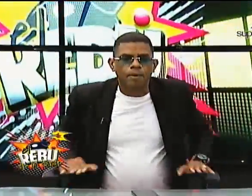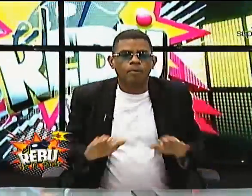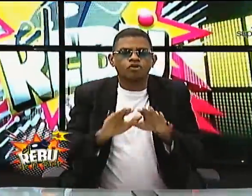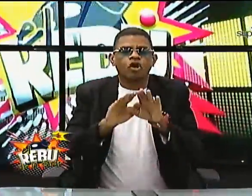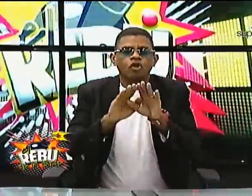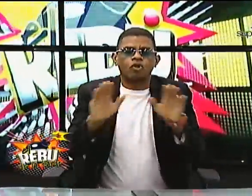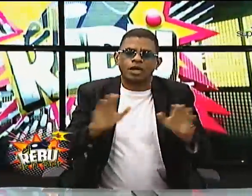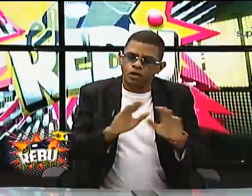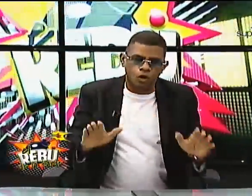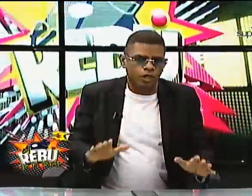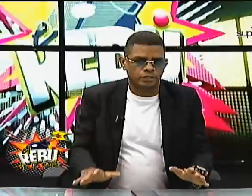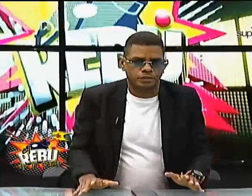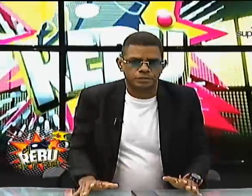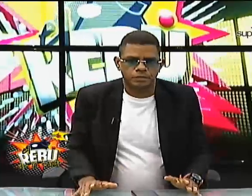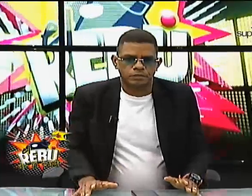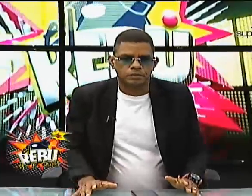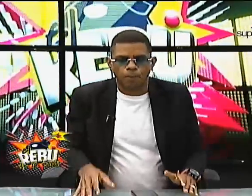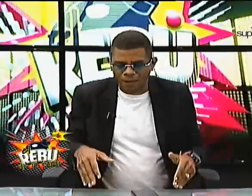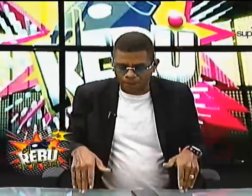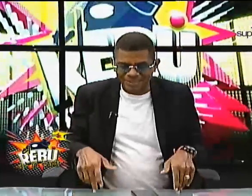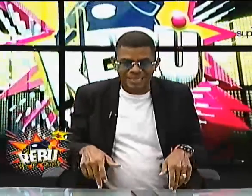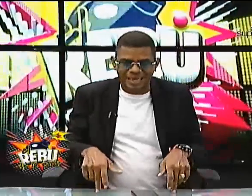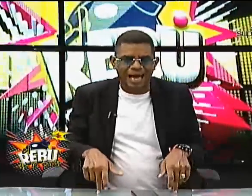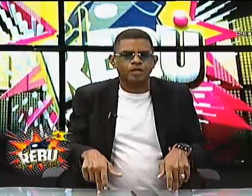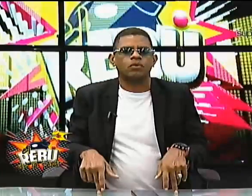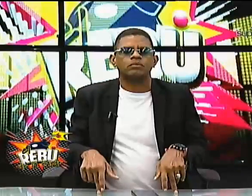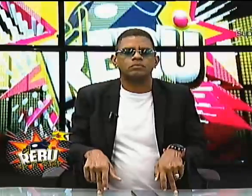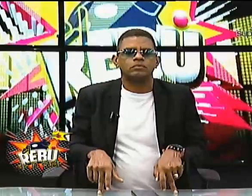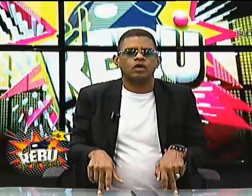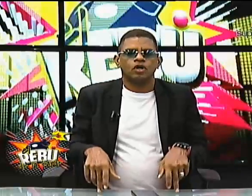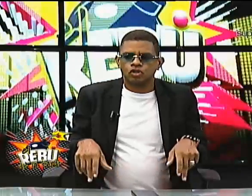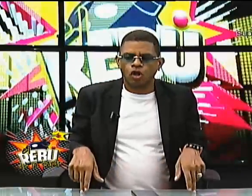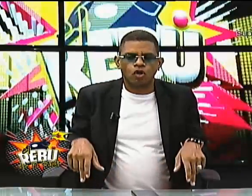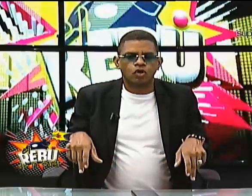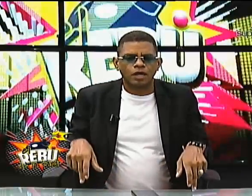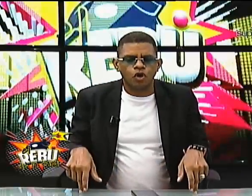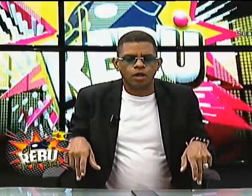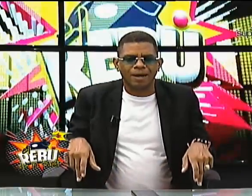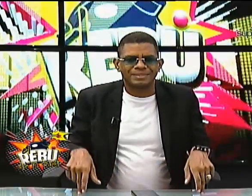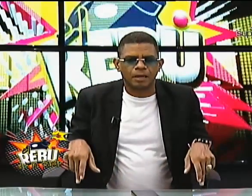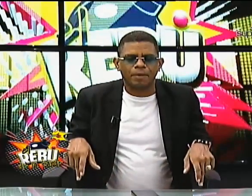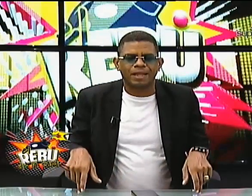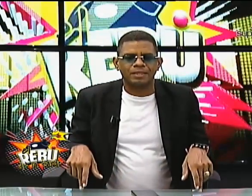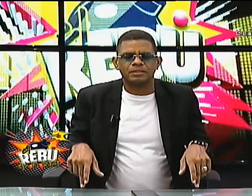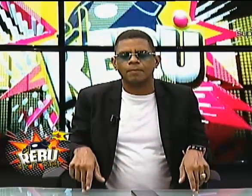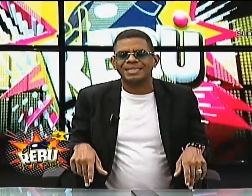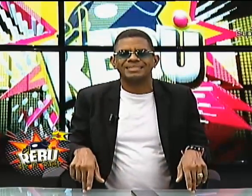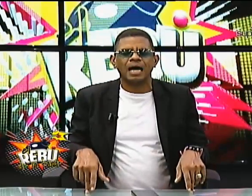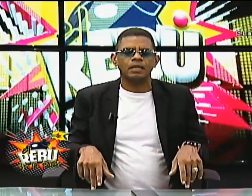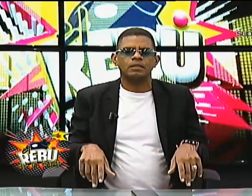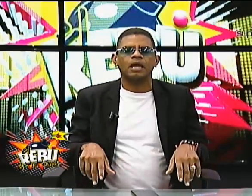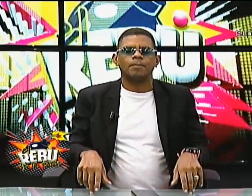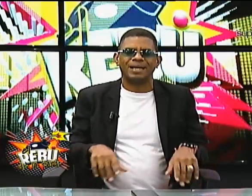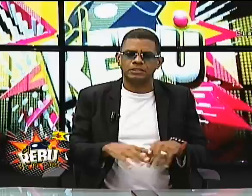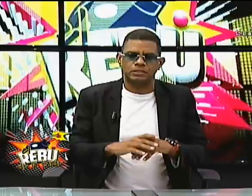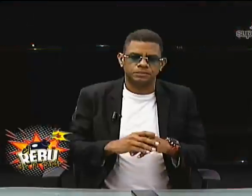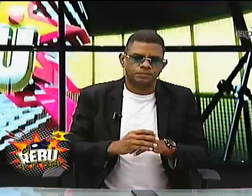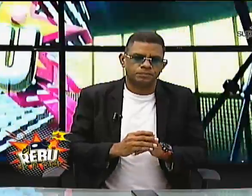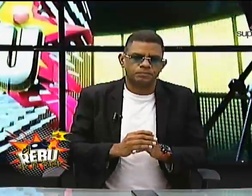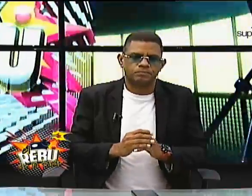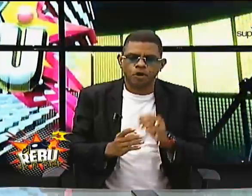Ahora mismo todos los cañones, después que pase este año, todos los cañones va a ser para destabilizar el